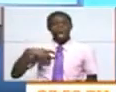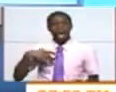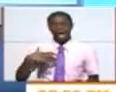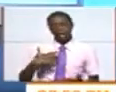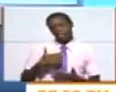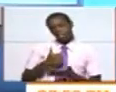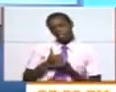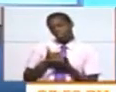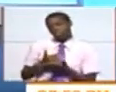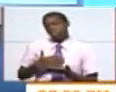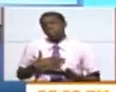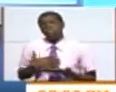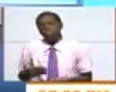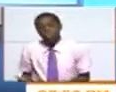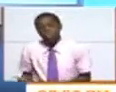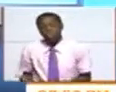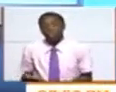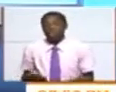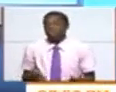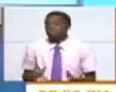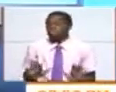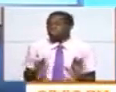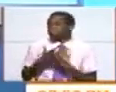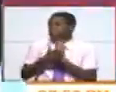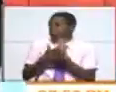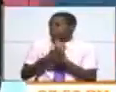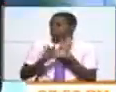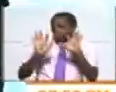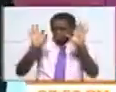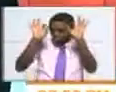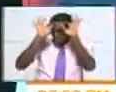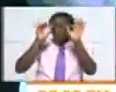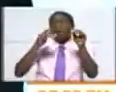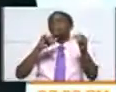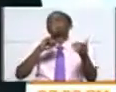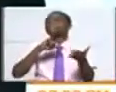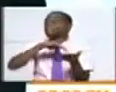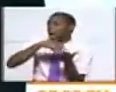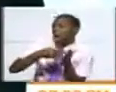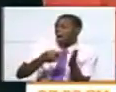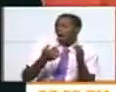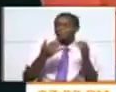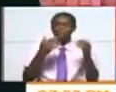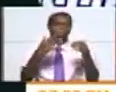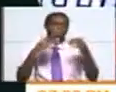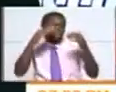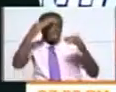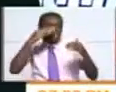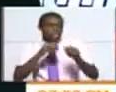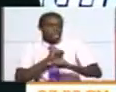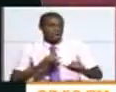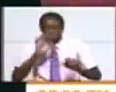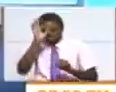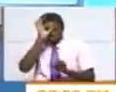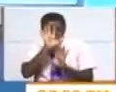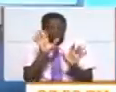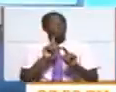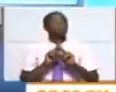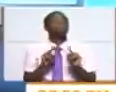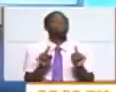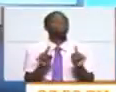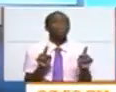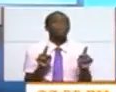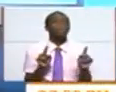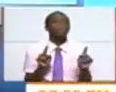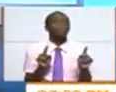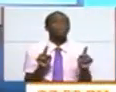imagino, bueno, yo no sé mucho de eso, de estrategias militares, ¿no? Pero yo no me imagino aquí... ¿Qué tomarían?